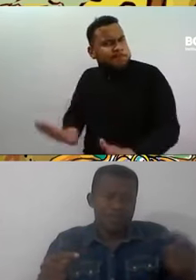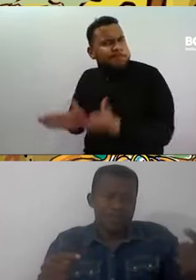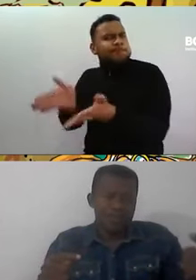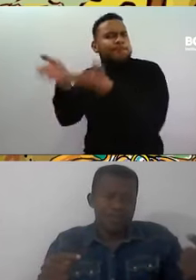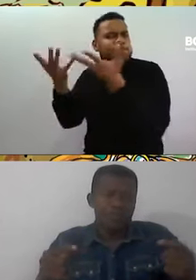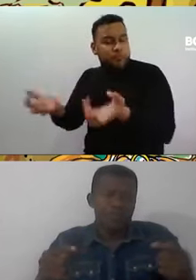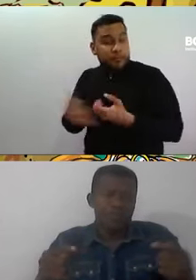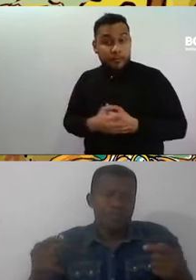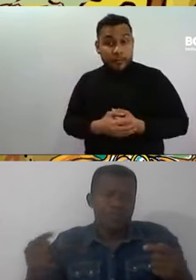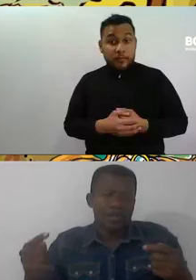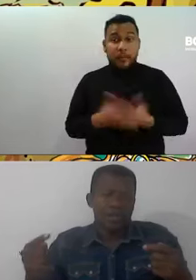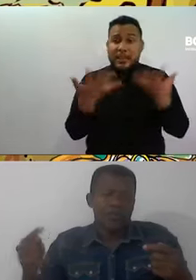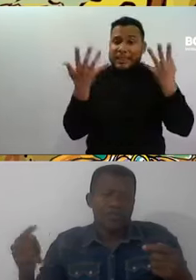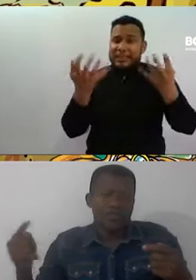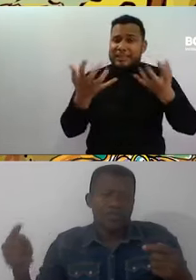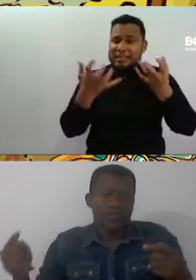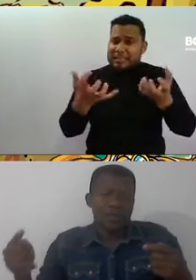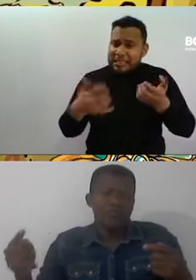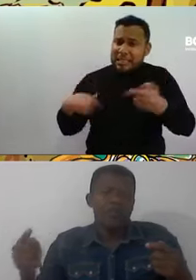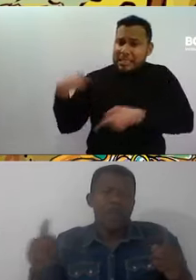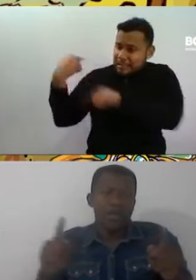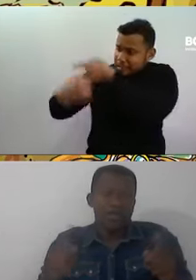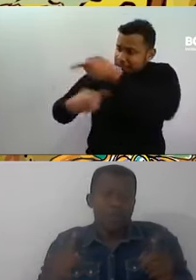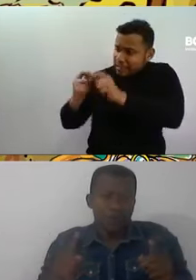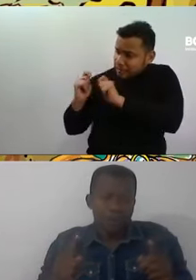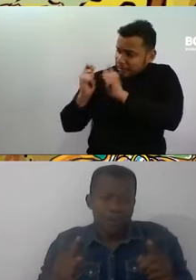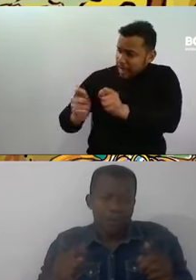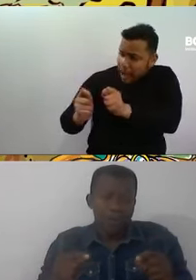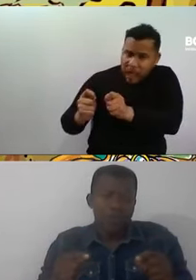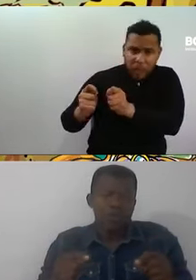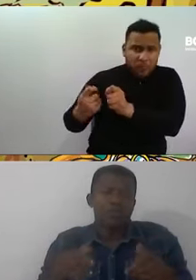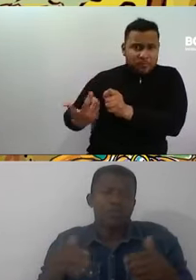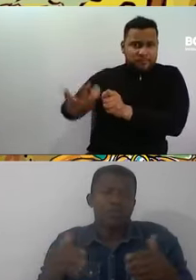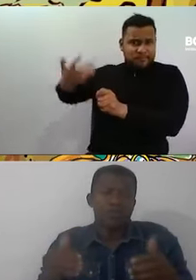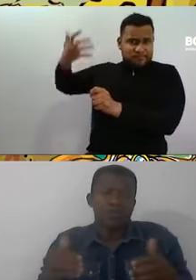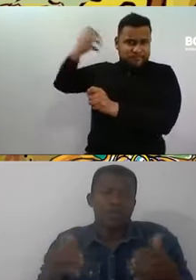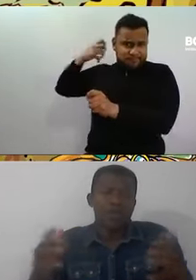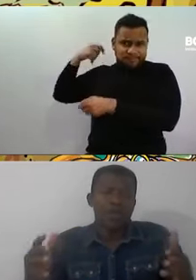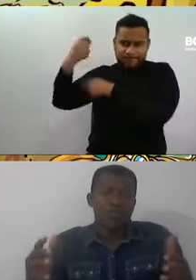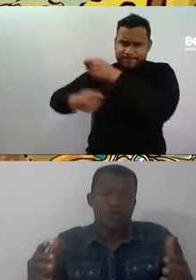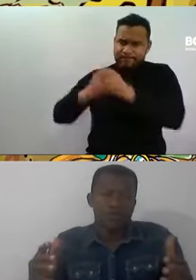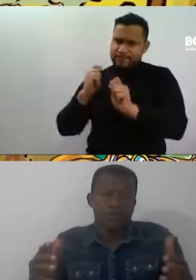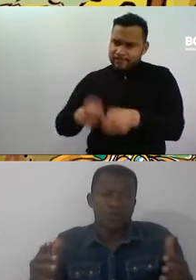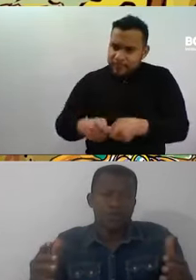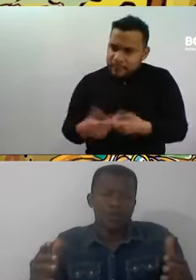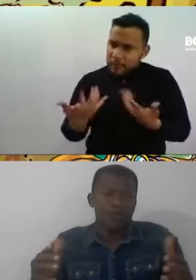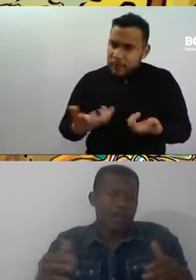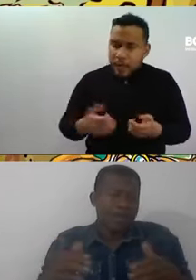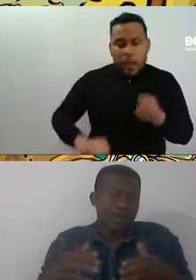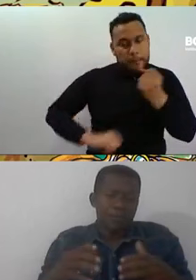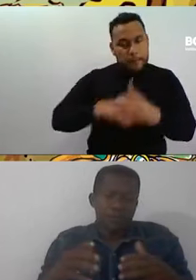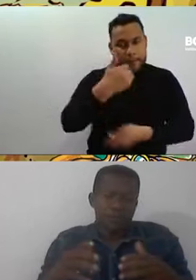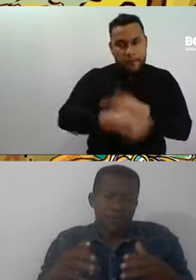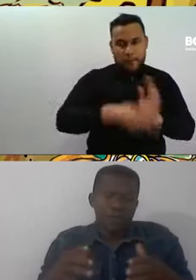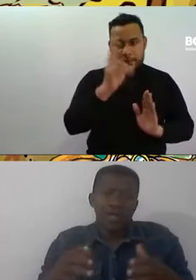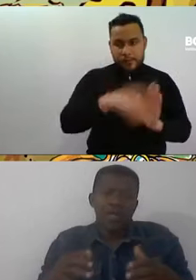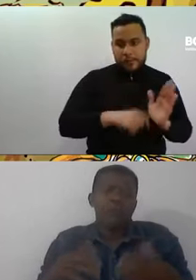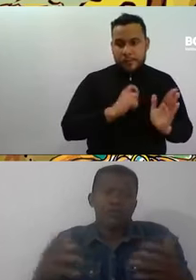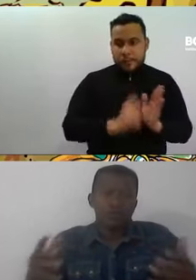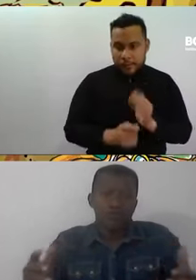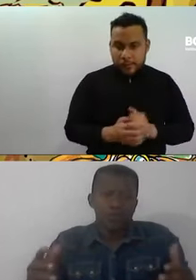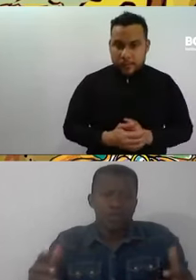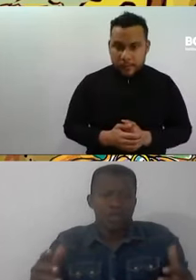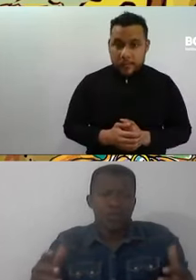que se mantenga todo este legado ancestral, hay que apostarle a los procesos lectoescritores, hay que apostarle a